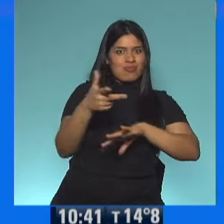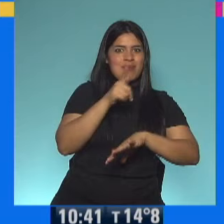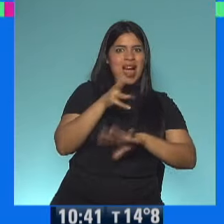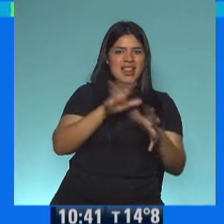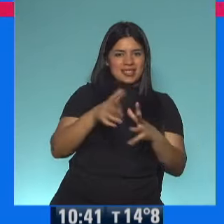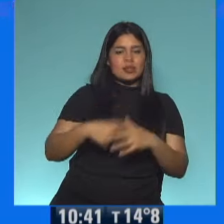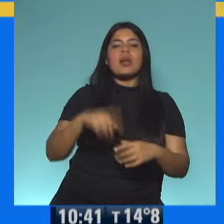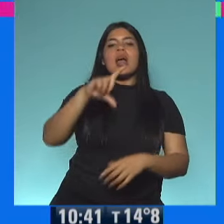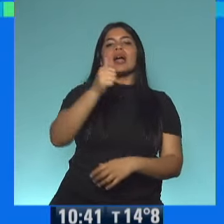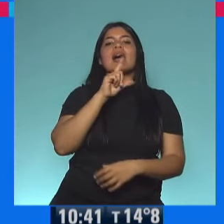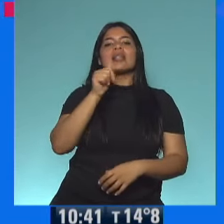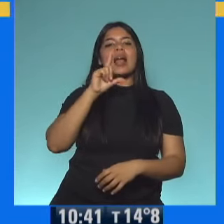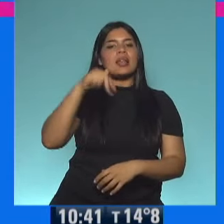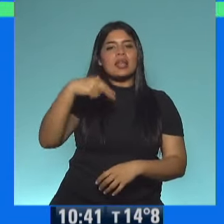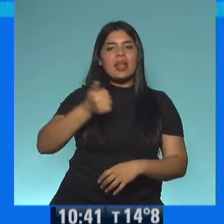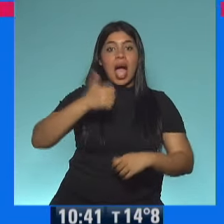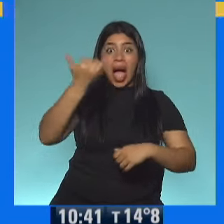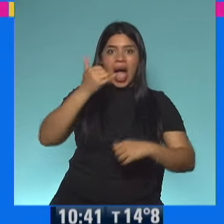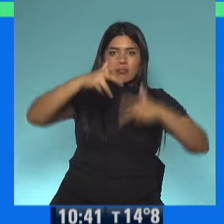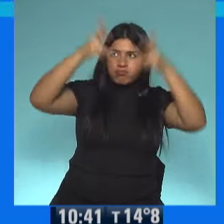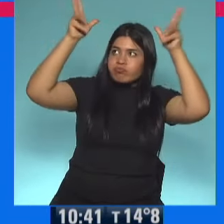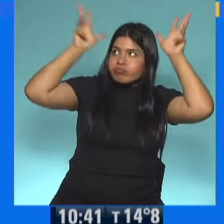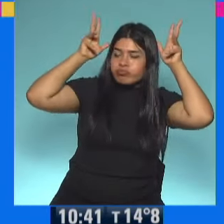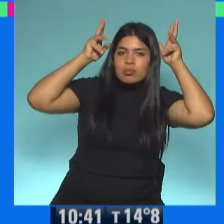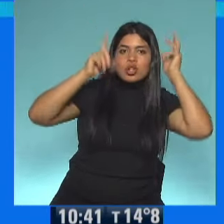Catalina, también tiene su tocado. Muy bien. Qué